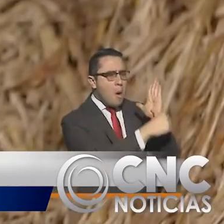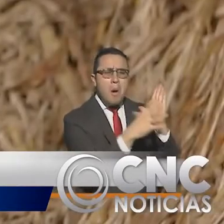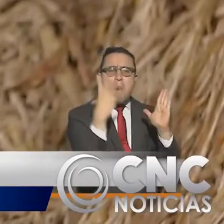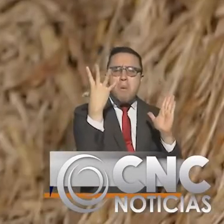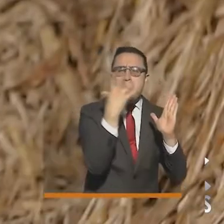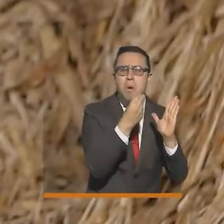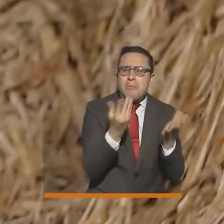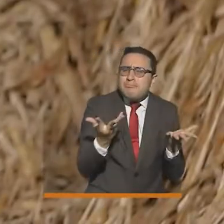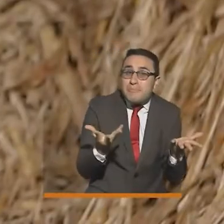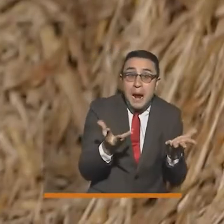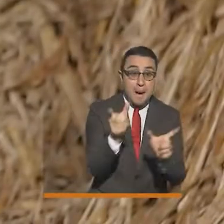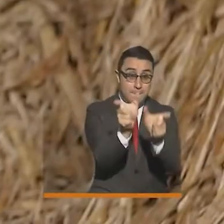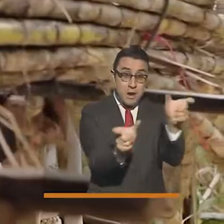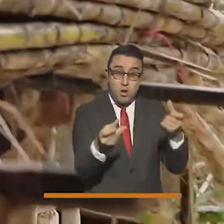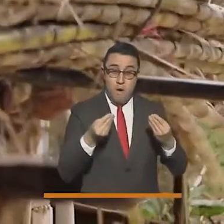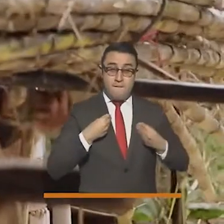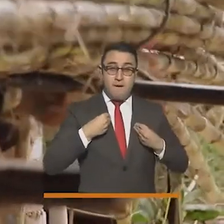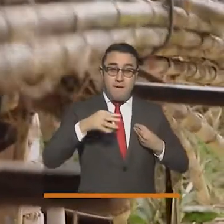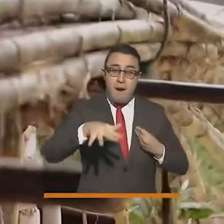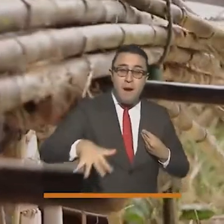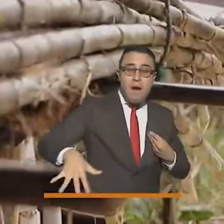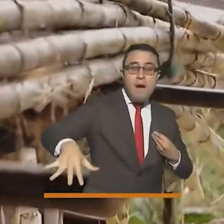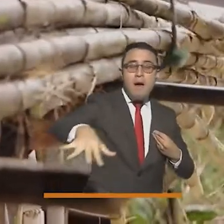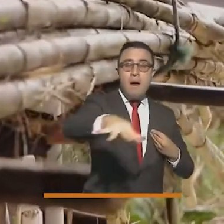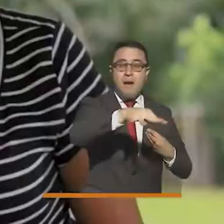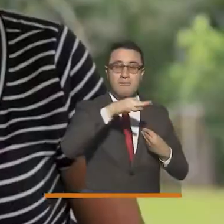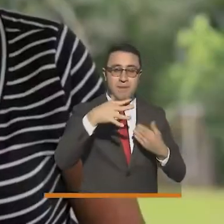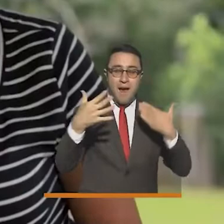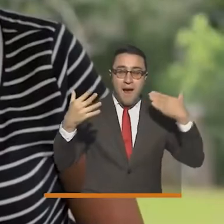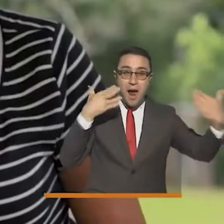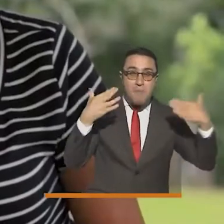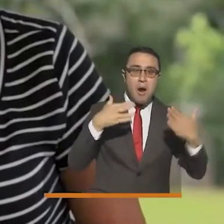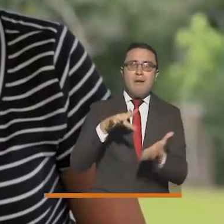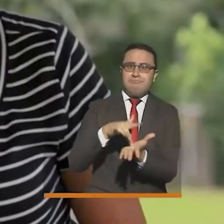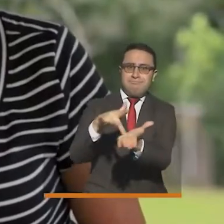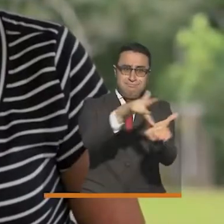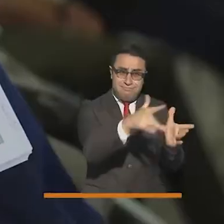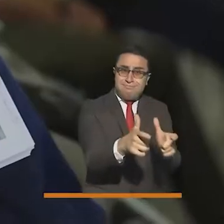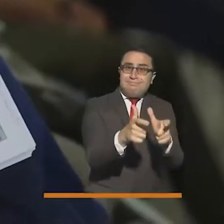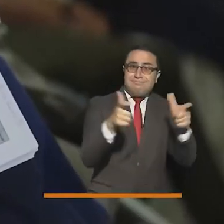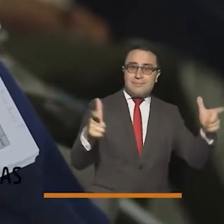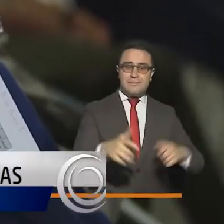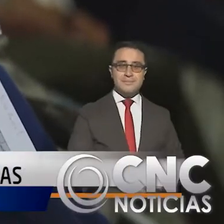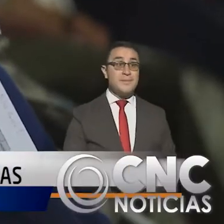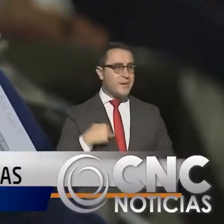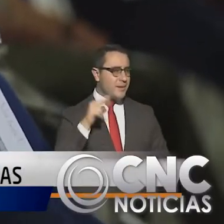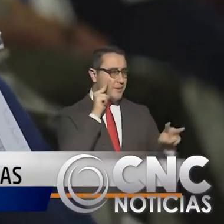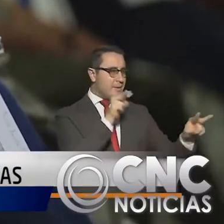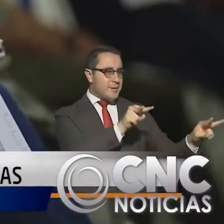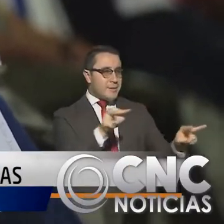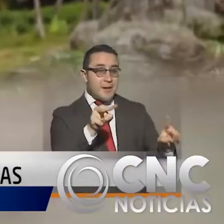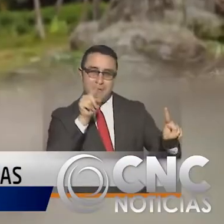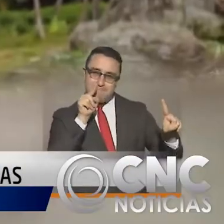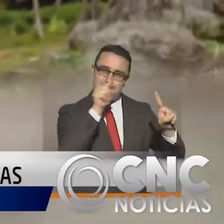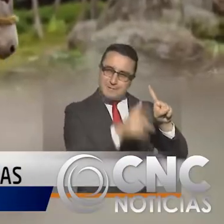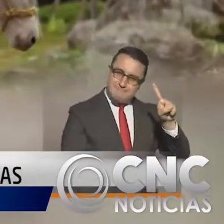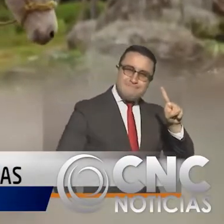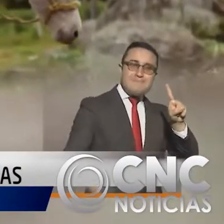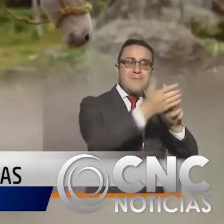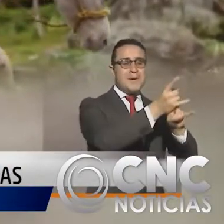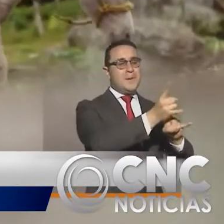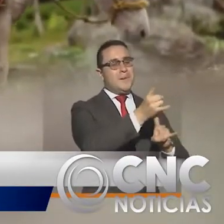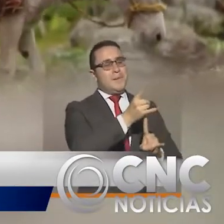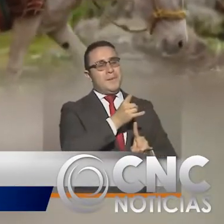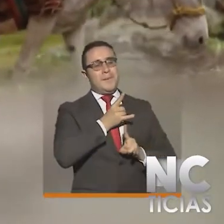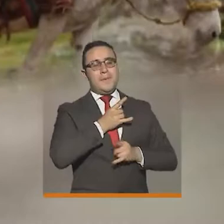en la ejecución de estas iniciativas que dieron lugar a abrir que dieron lugar a abrir 10 indagaciones previas y